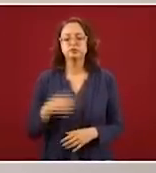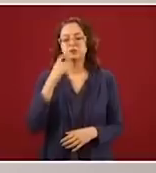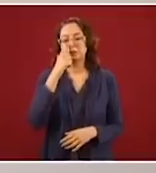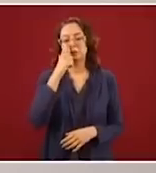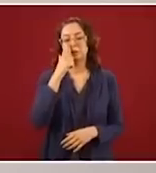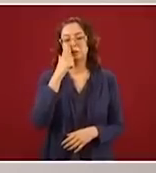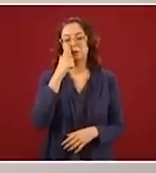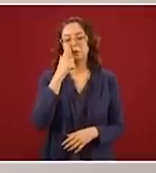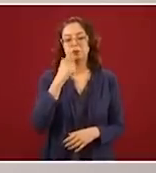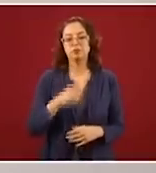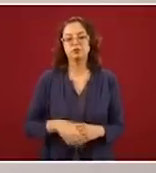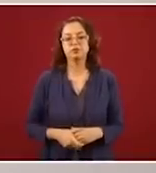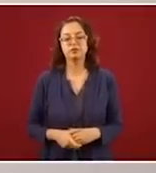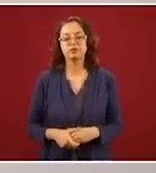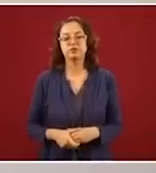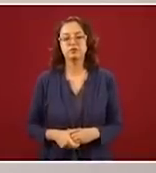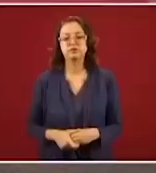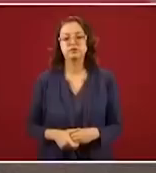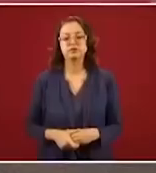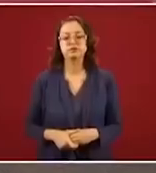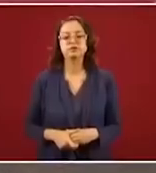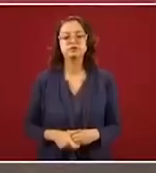aeropuerto de